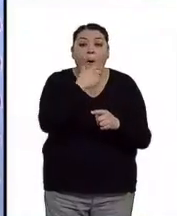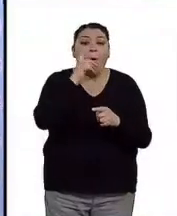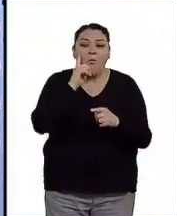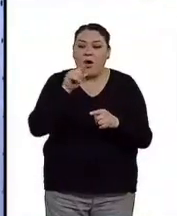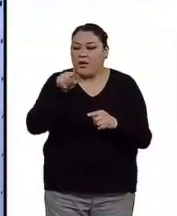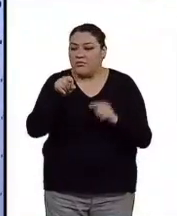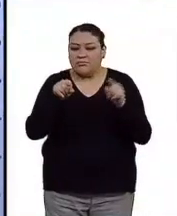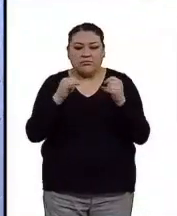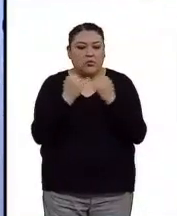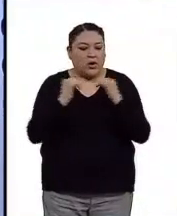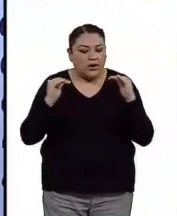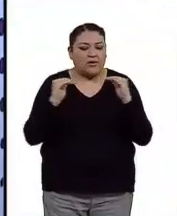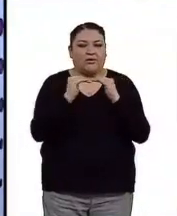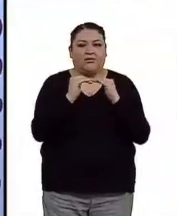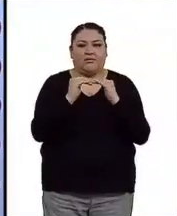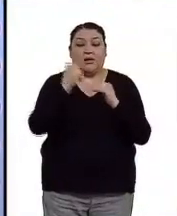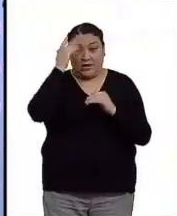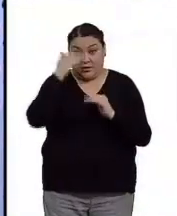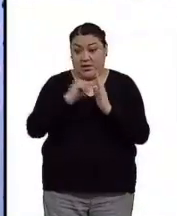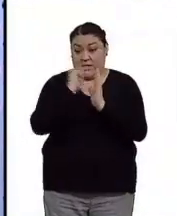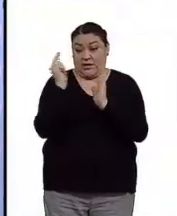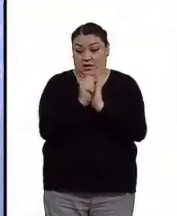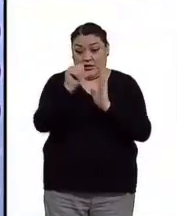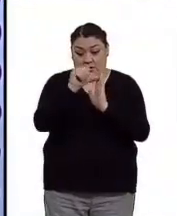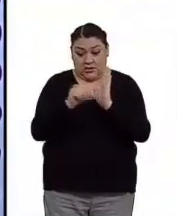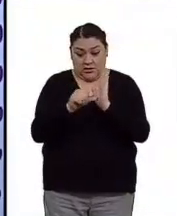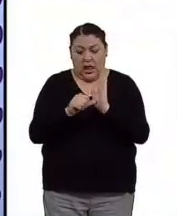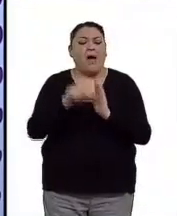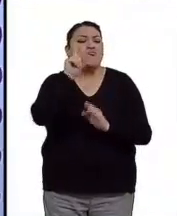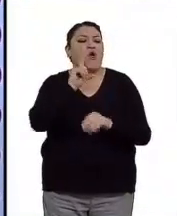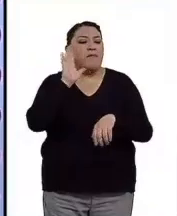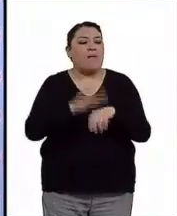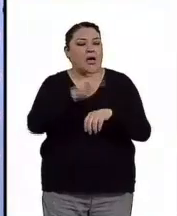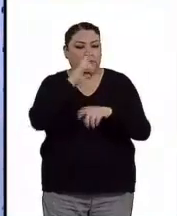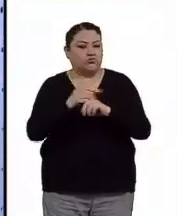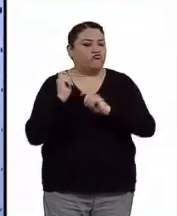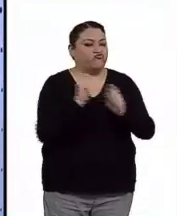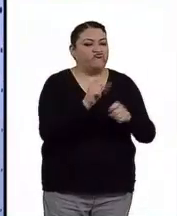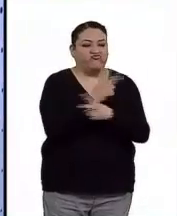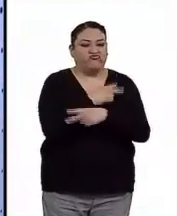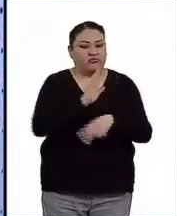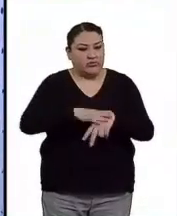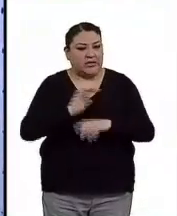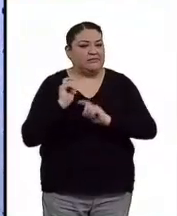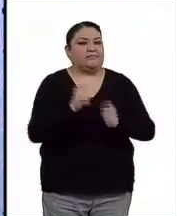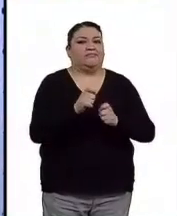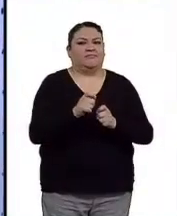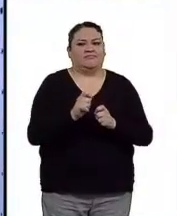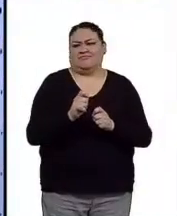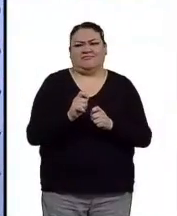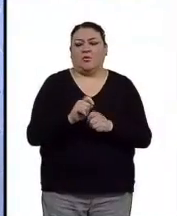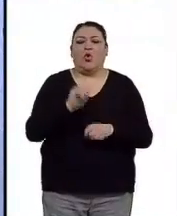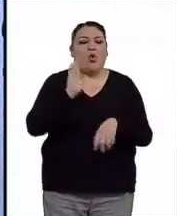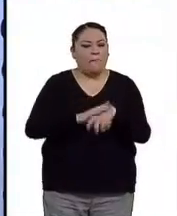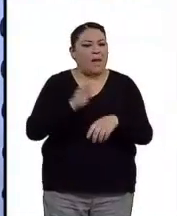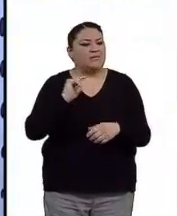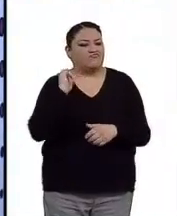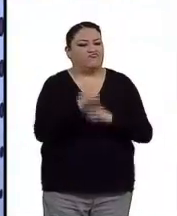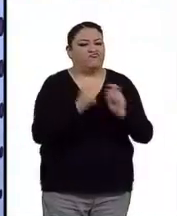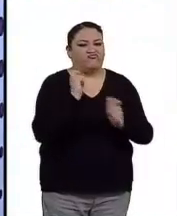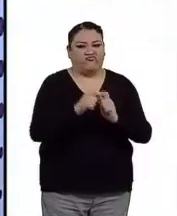trabajadores. Ningún artículo de la ley te establece un derecho mayor, más vacaciones porque eres mujer, ¿no? Más aguinaldo porque eres